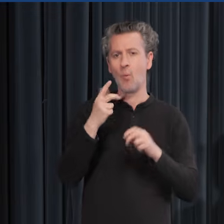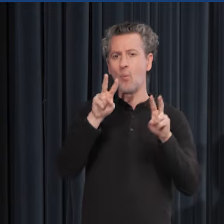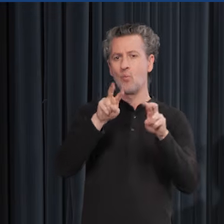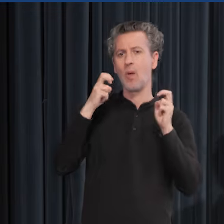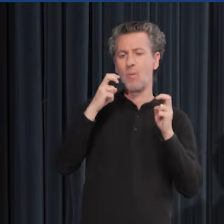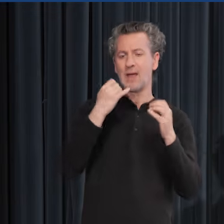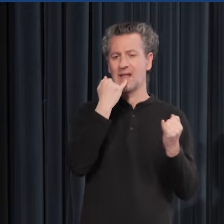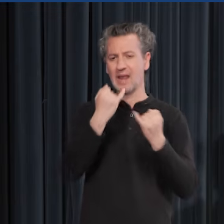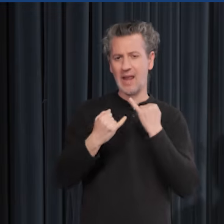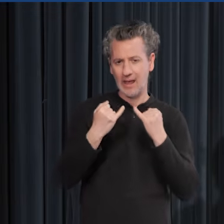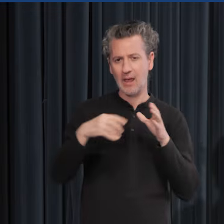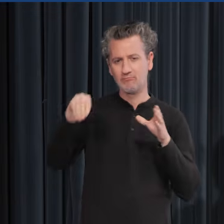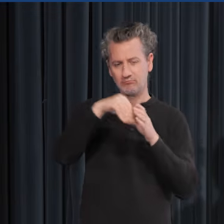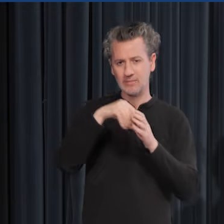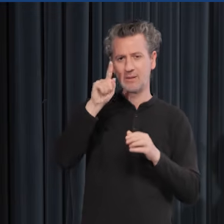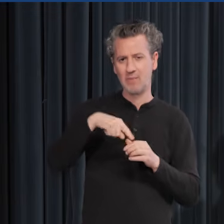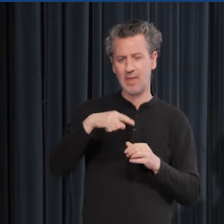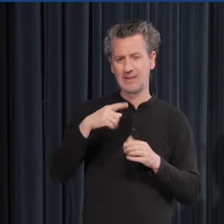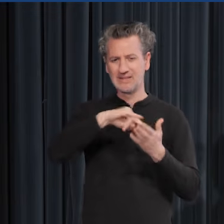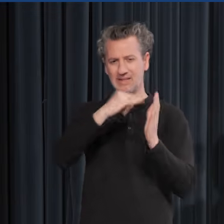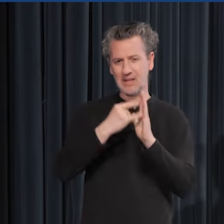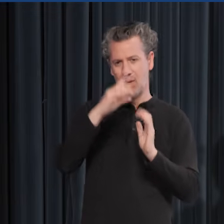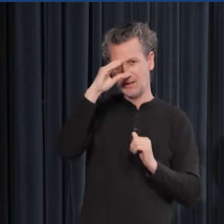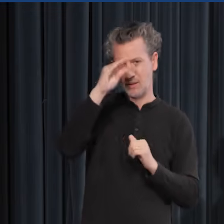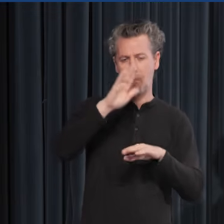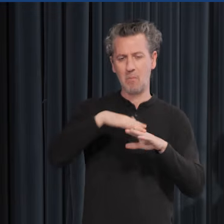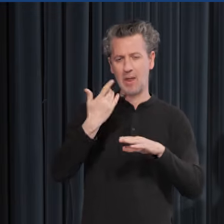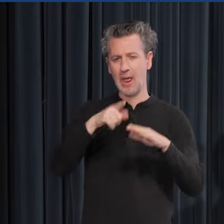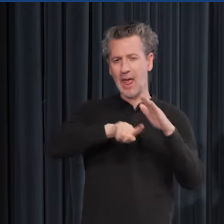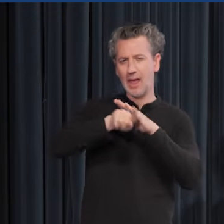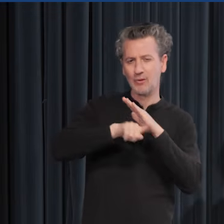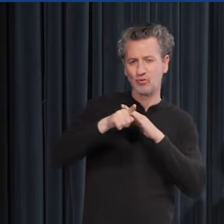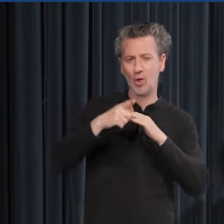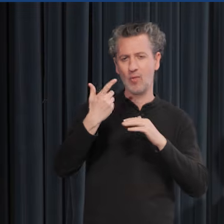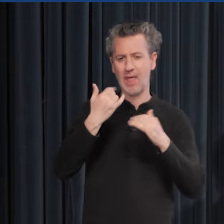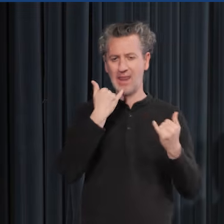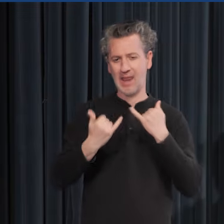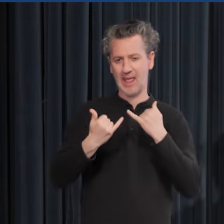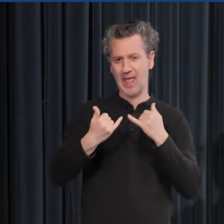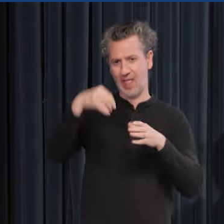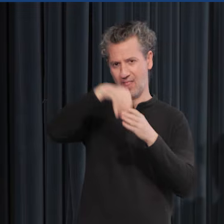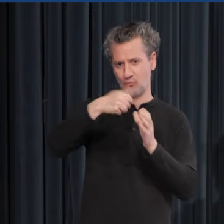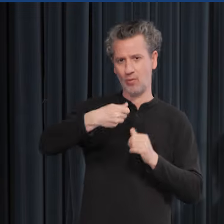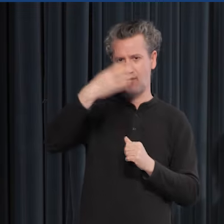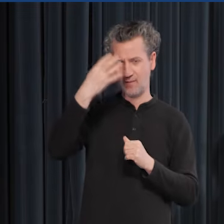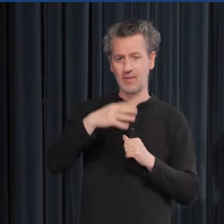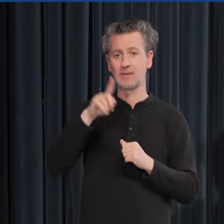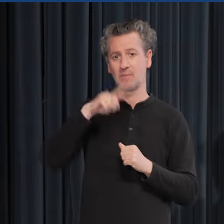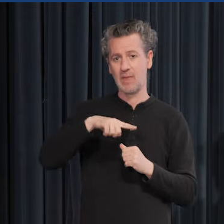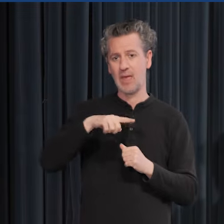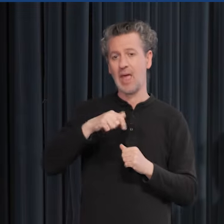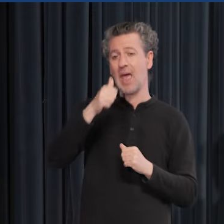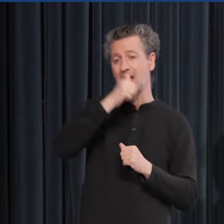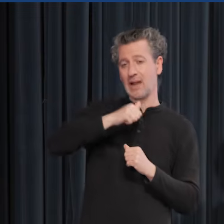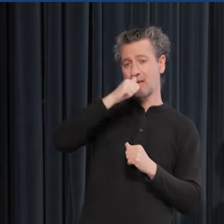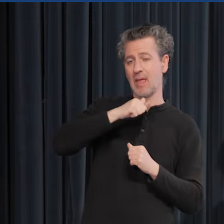el tener en cuenta los sistemas inteligentes para la gestión de la energía en los edificios y por supuesto la resiliencia al